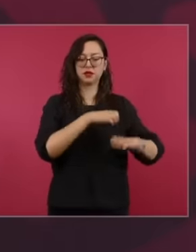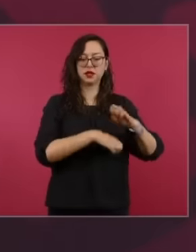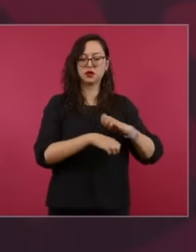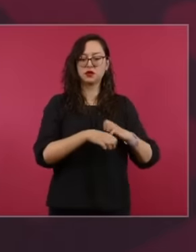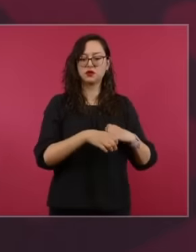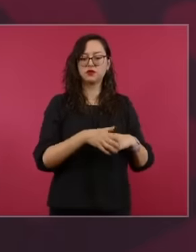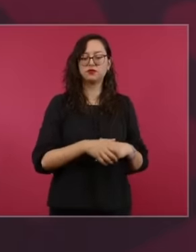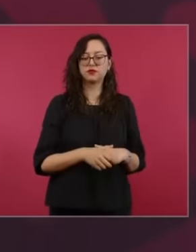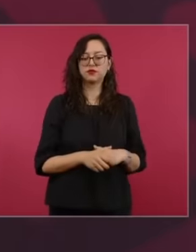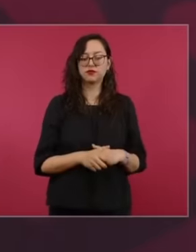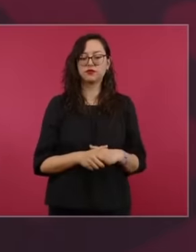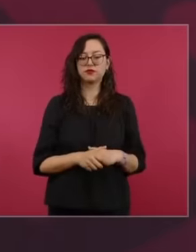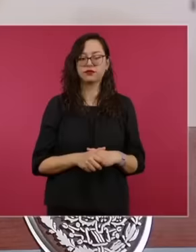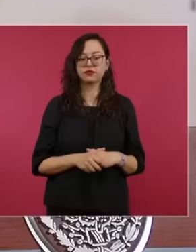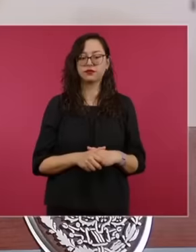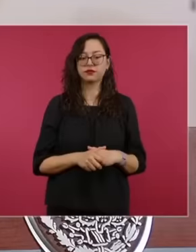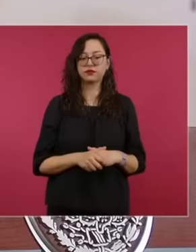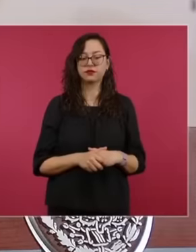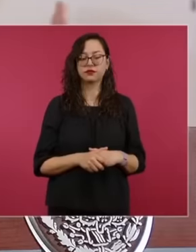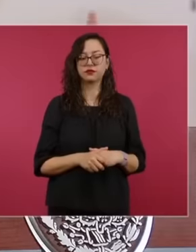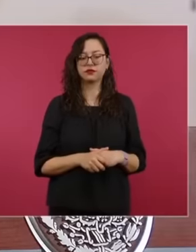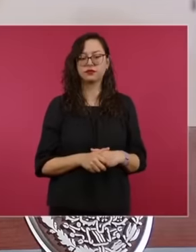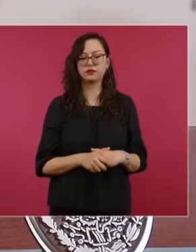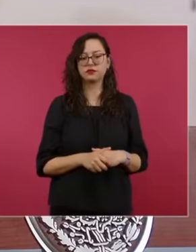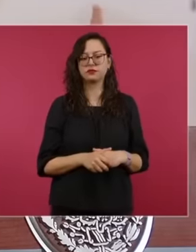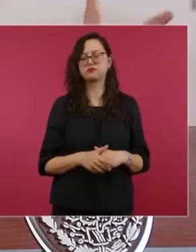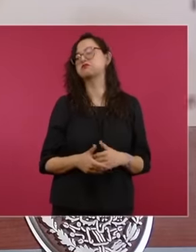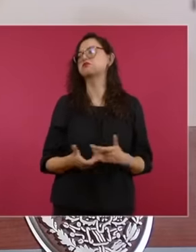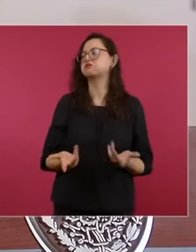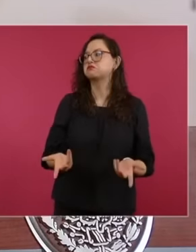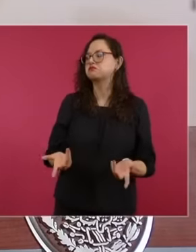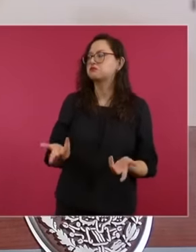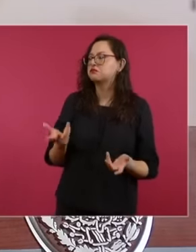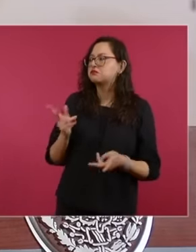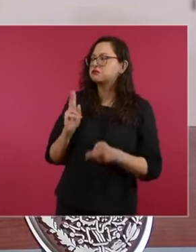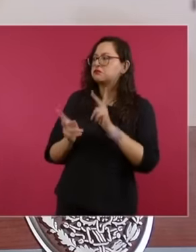era su fascinación, aquí los tengo a todos.